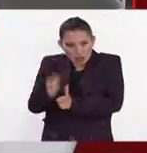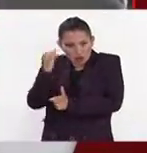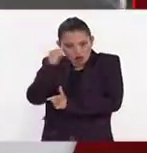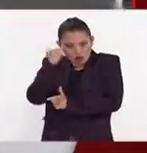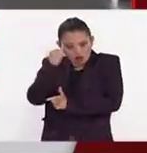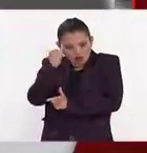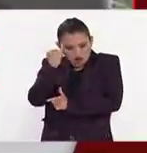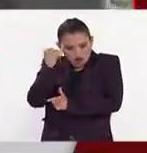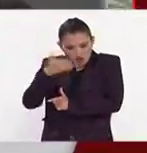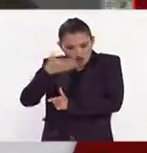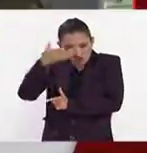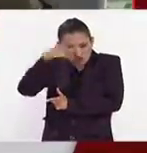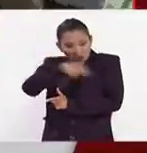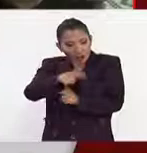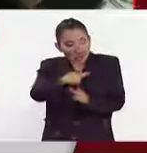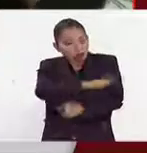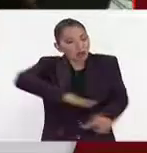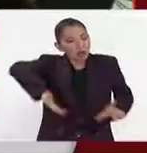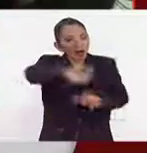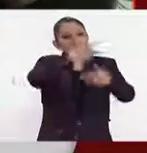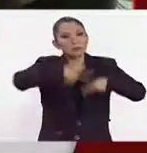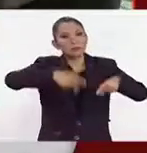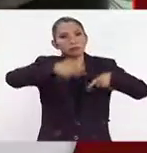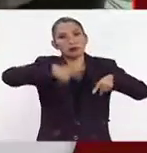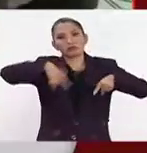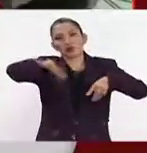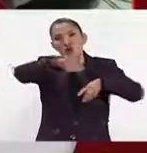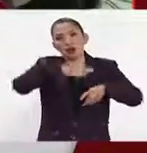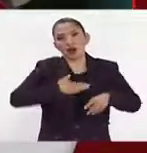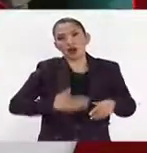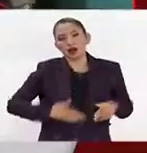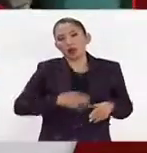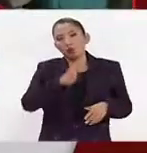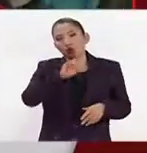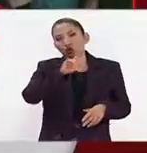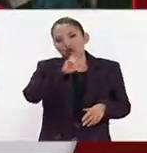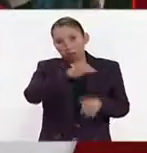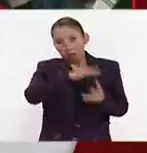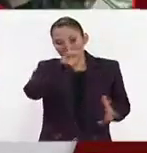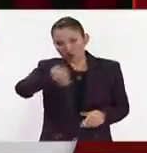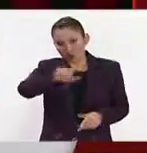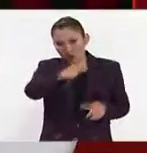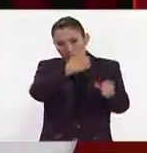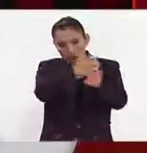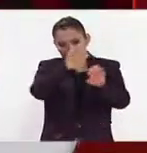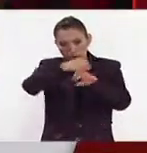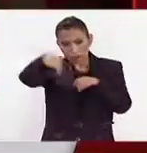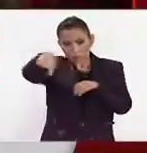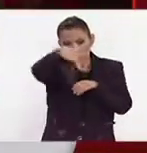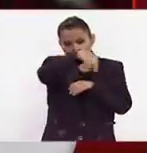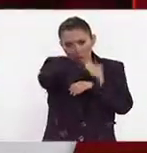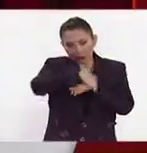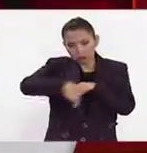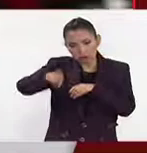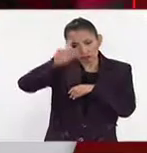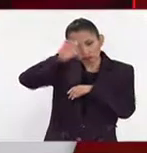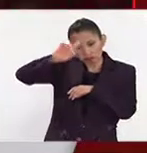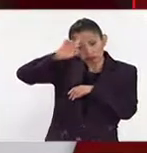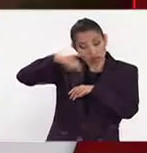minoritaria musulmana y a la gran comunidad budista. La mayoría de los estados pues